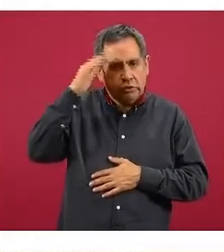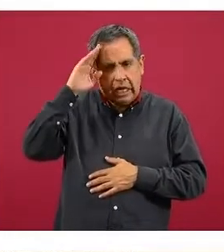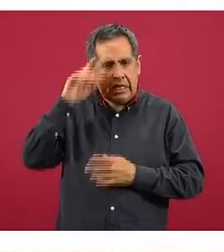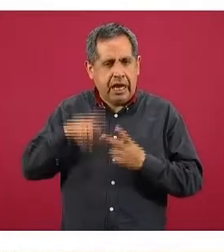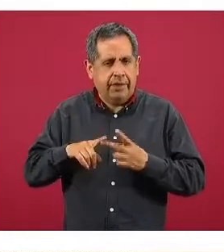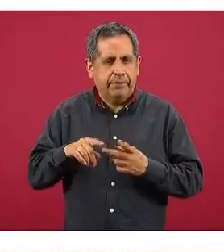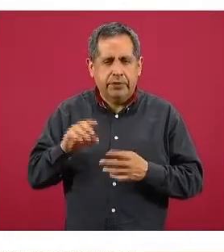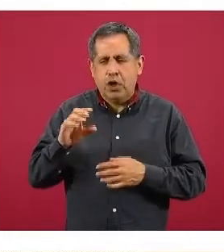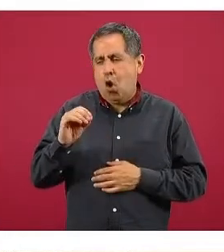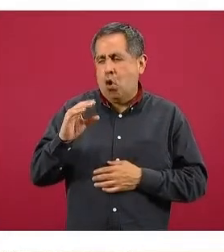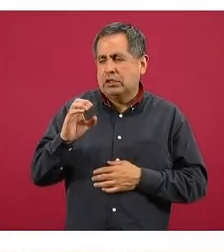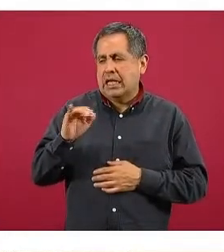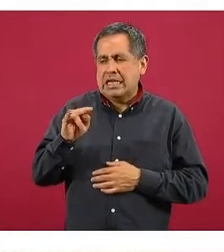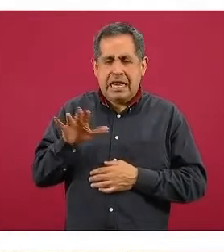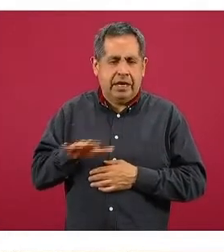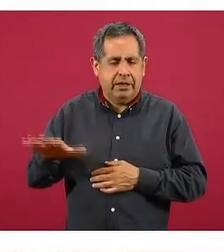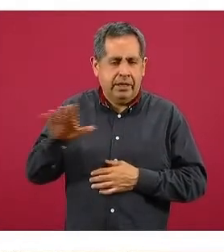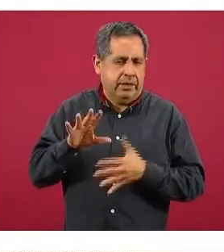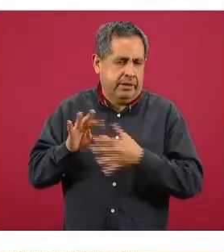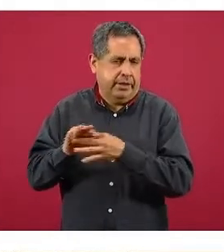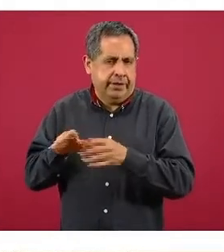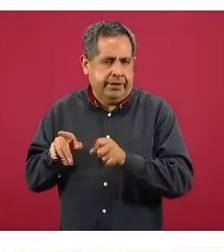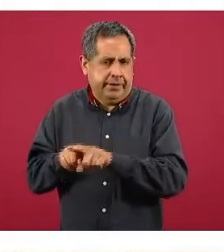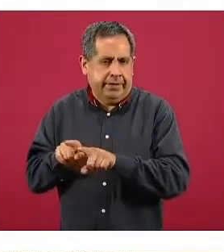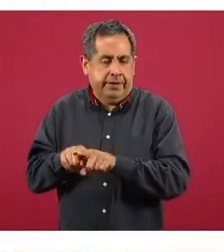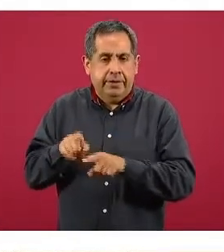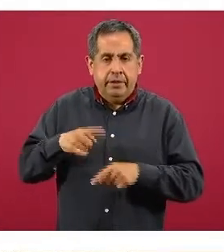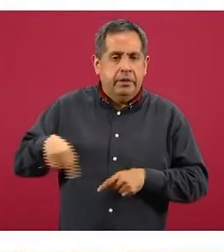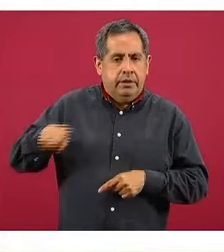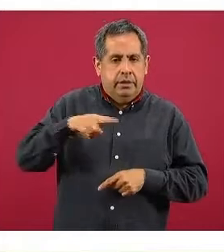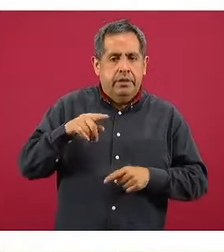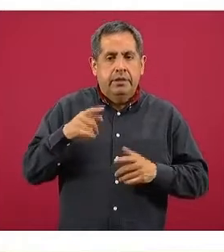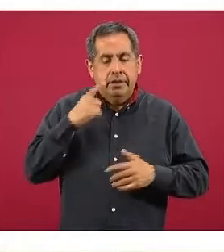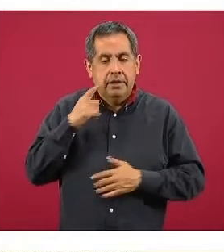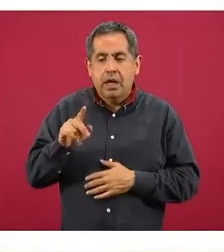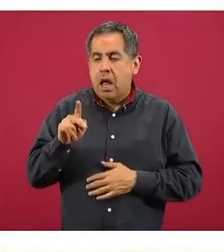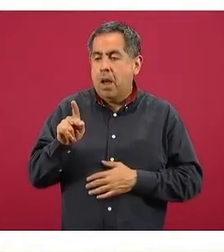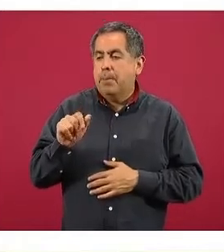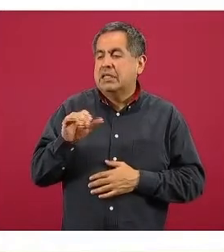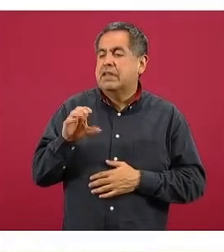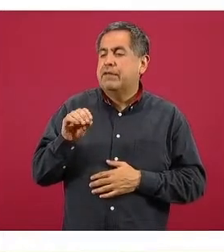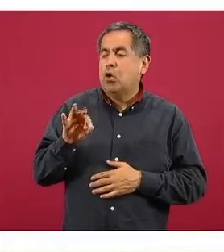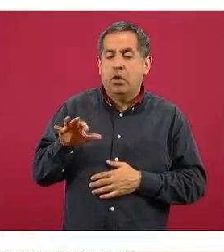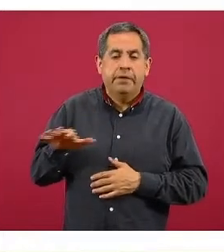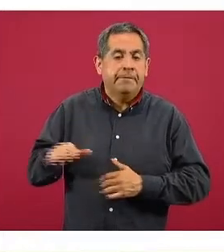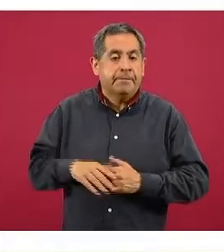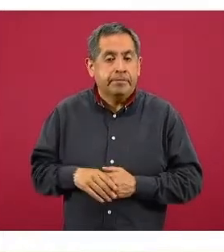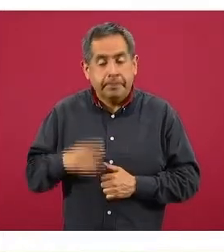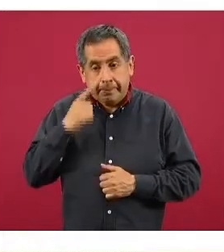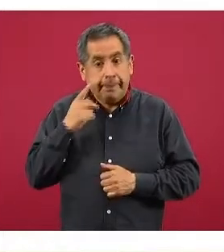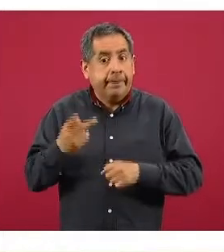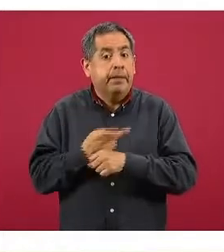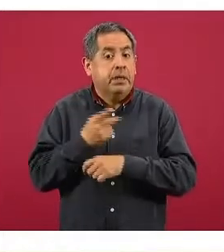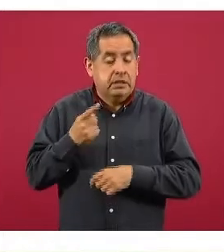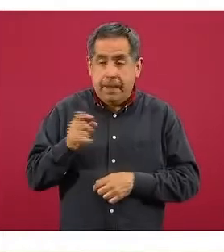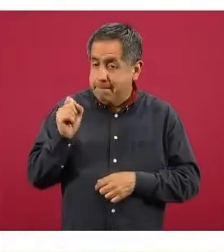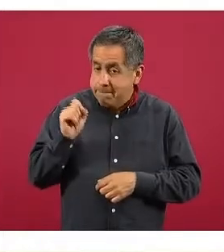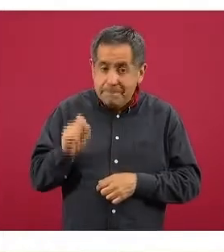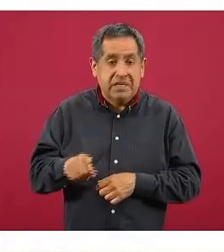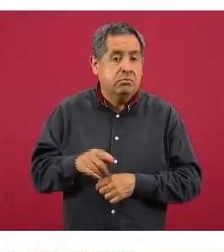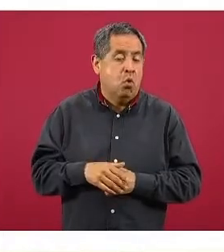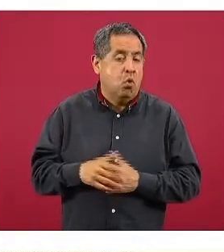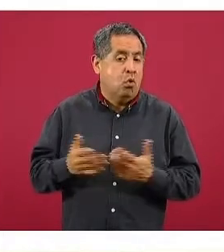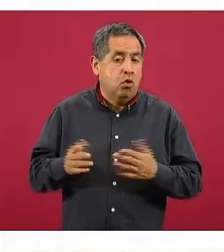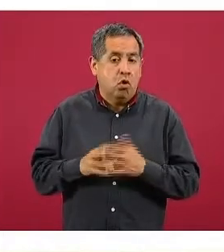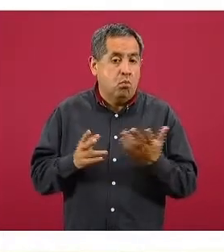Oceanía, pero la ponemos en la misma región, porque es la misma región del mundo, el Pacífico Occidental. Y vean ustedes cómo otra